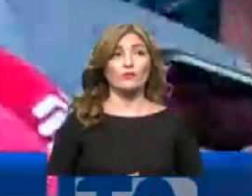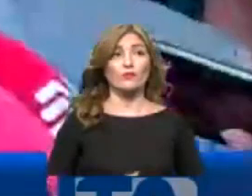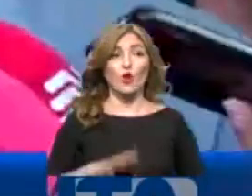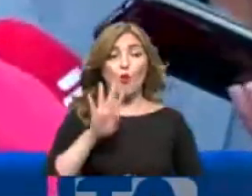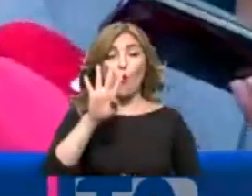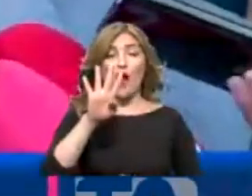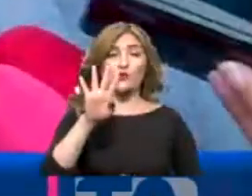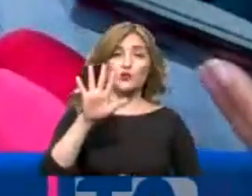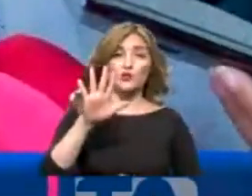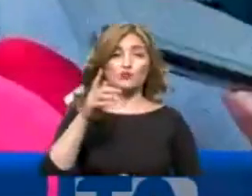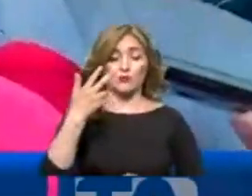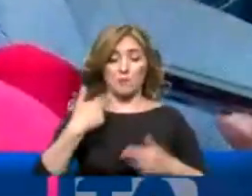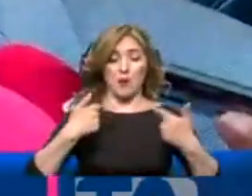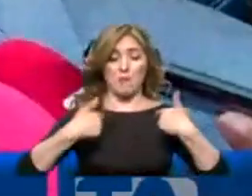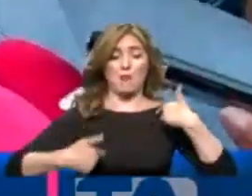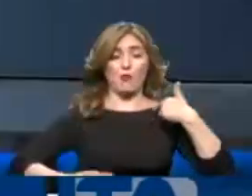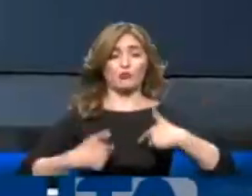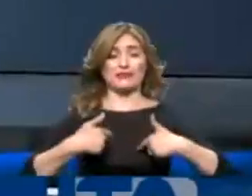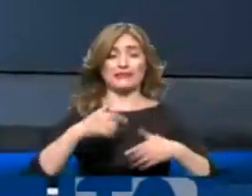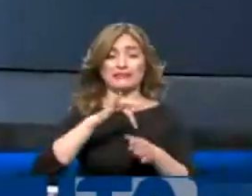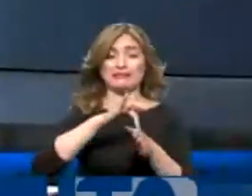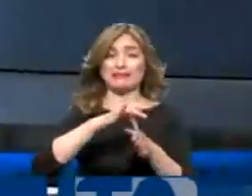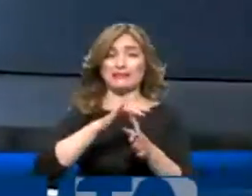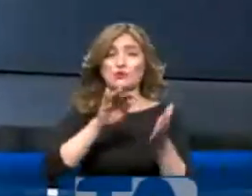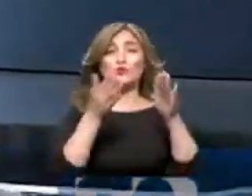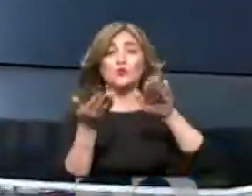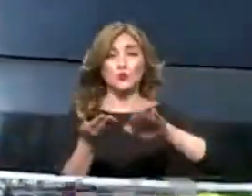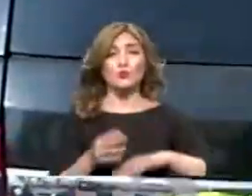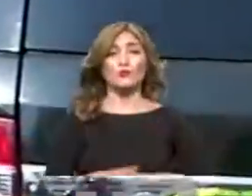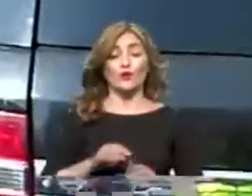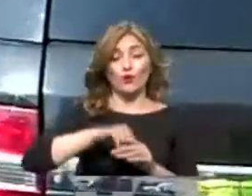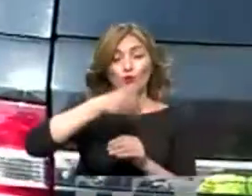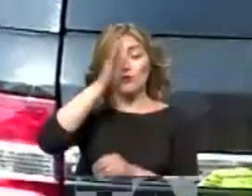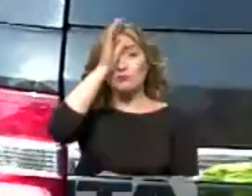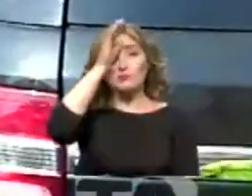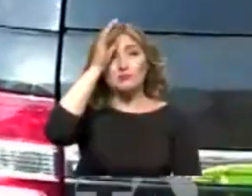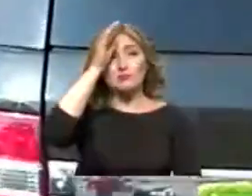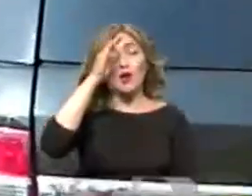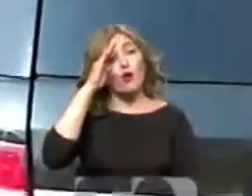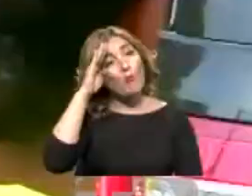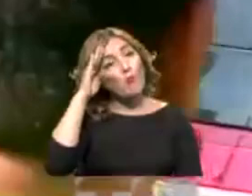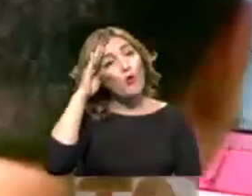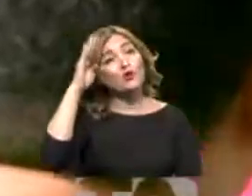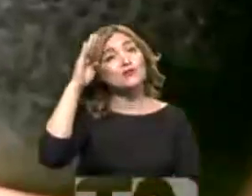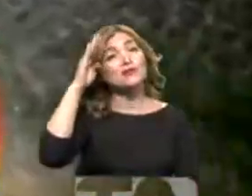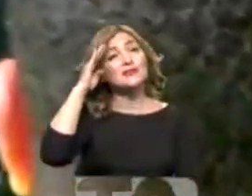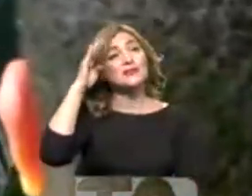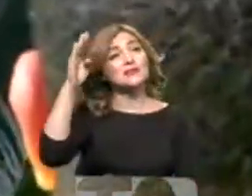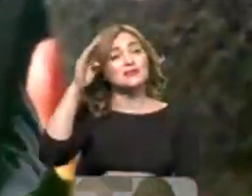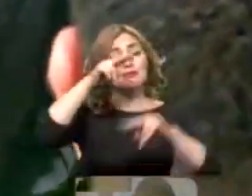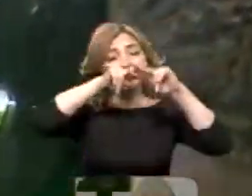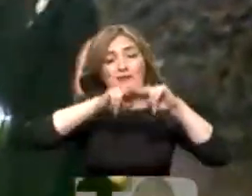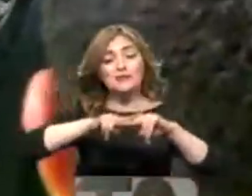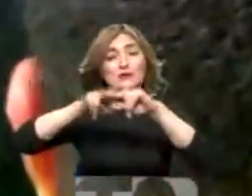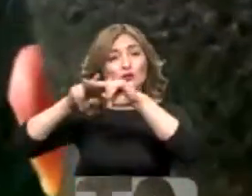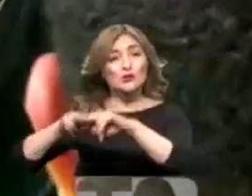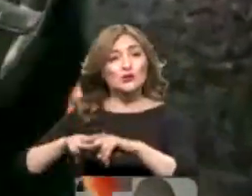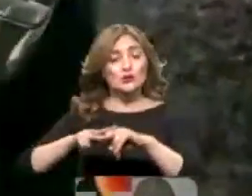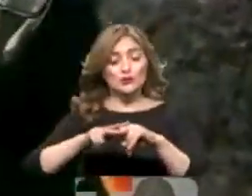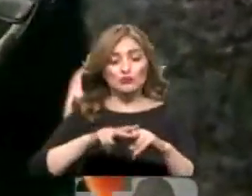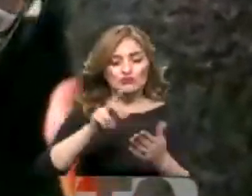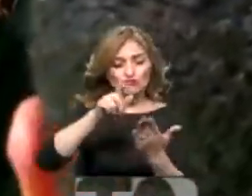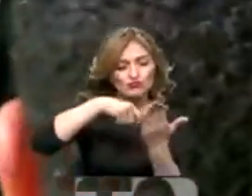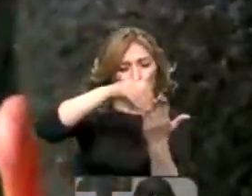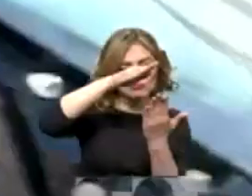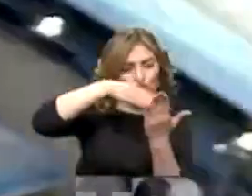humanidad. El estado hasta este momento está crítico. En los exteriores de la clínica, agentes policiales revisaron el carro baleado, realizaron las